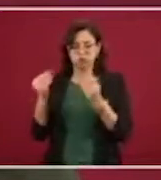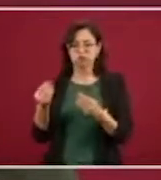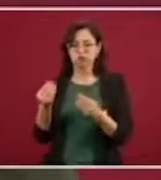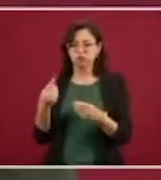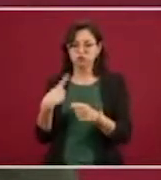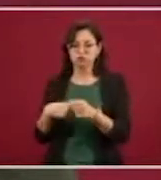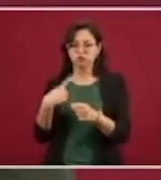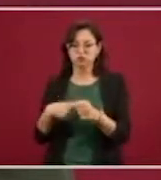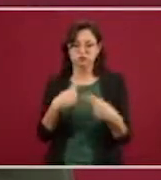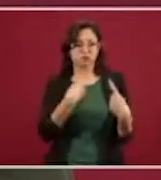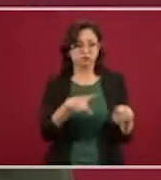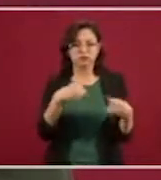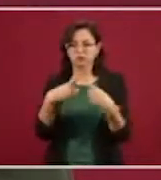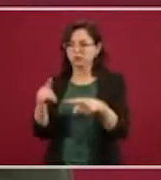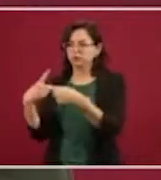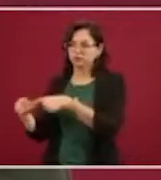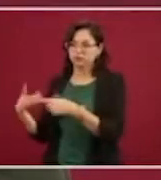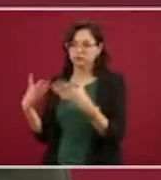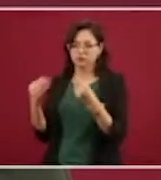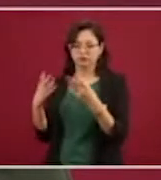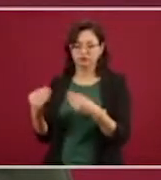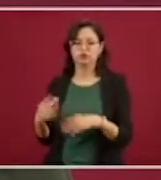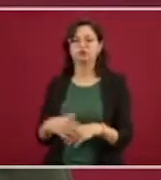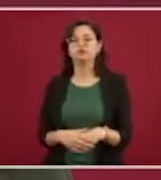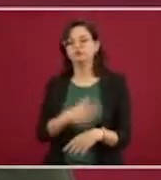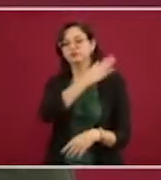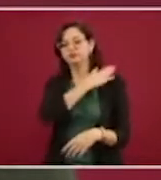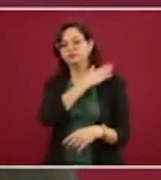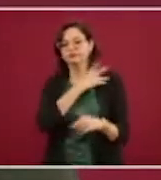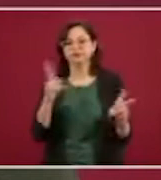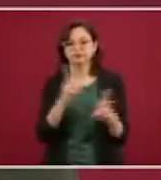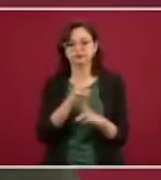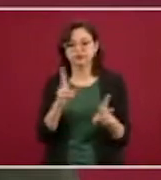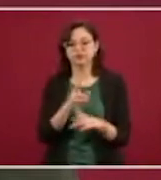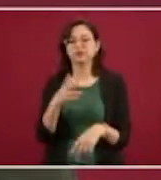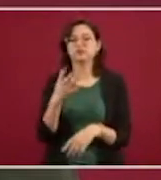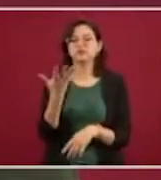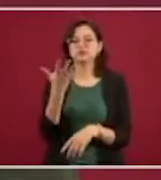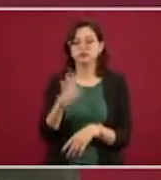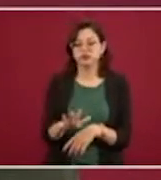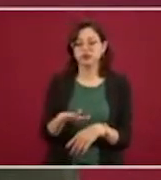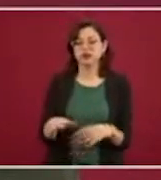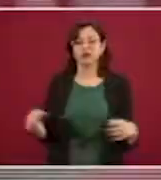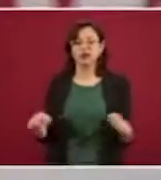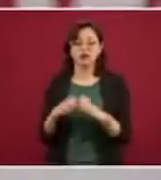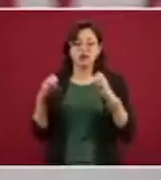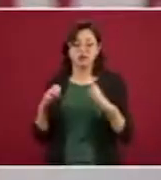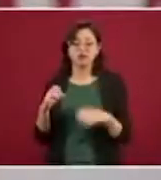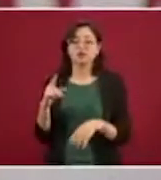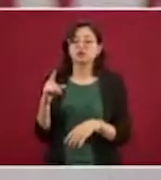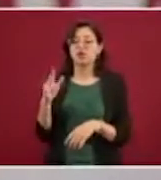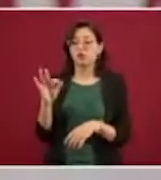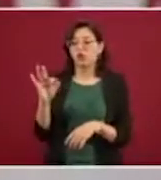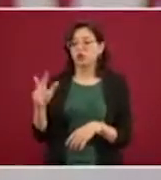enfermedades de las ciencias médicas. Neumólogos 10 y especialistas en urgencias 48. Los números no